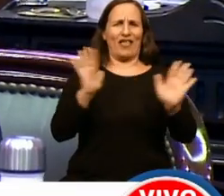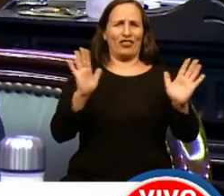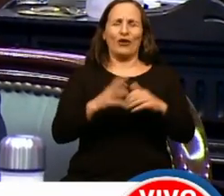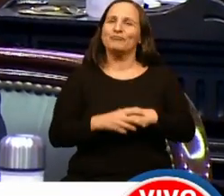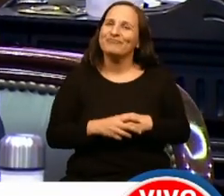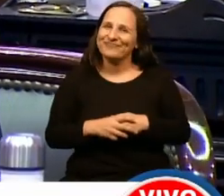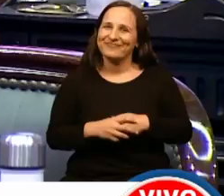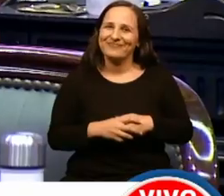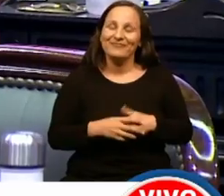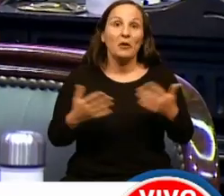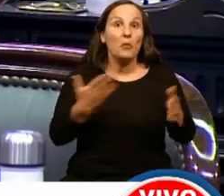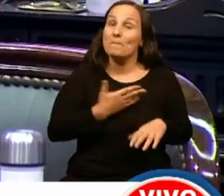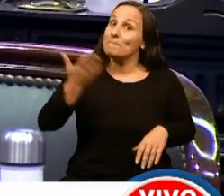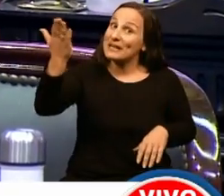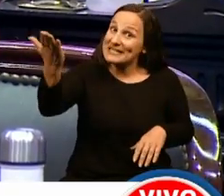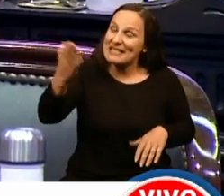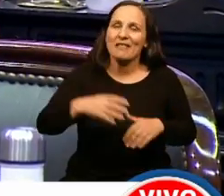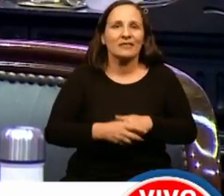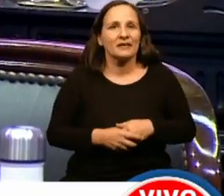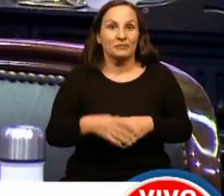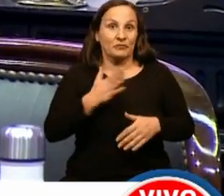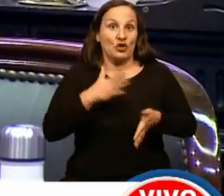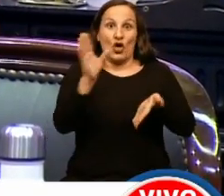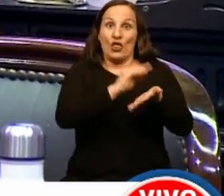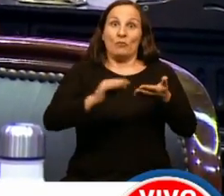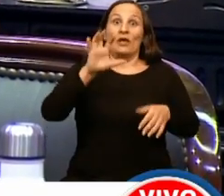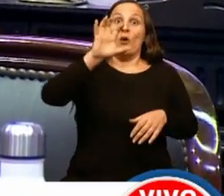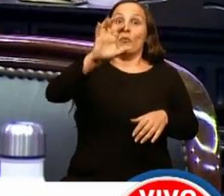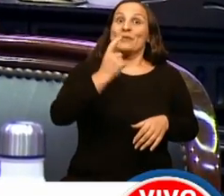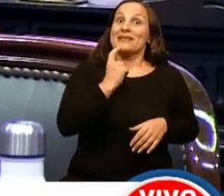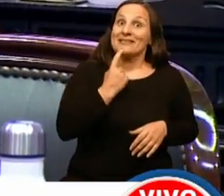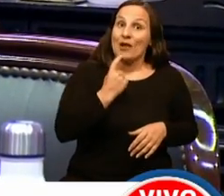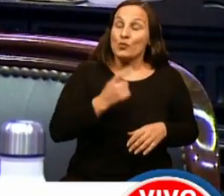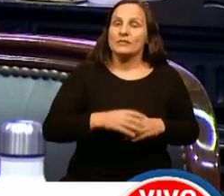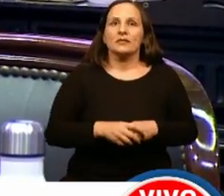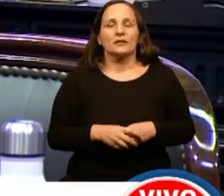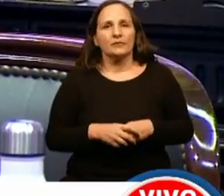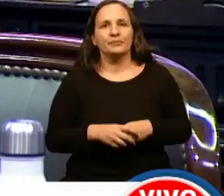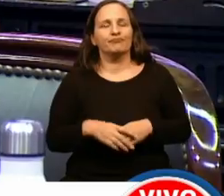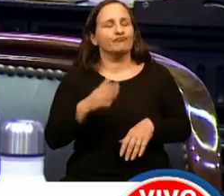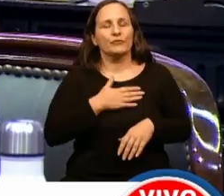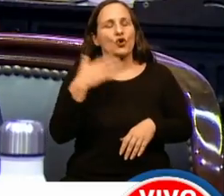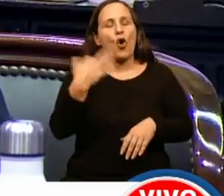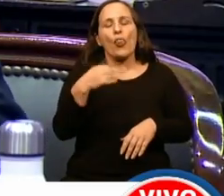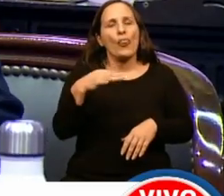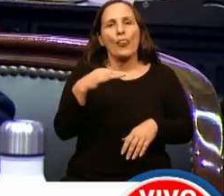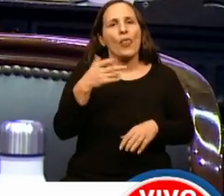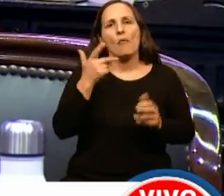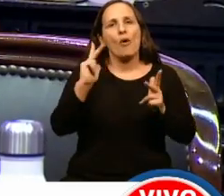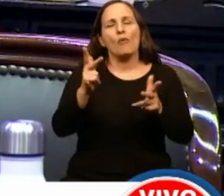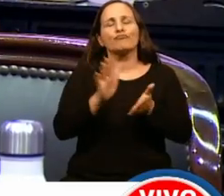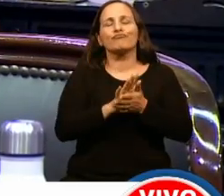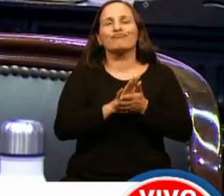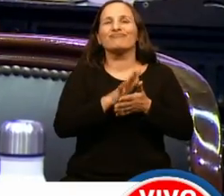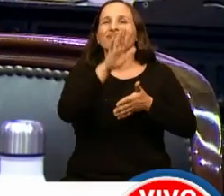presidente como diputado de la provincia de san luís debo decir que este régimen de